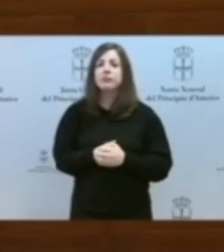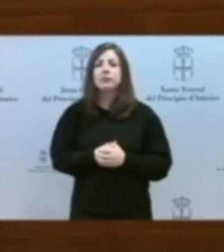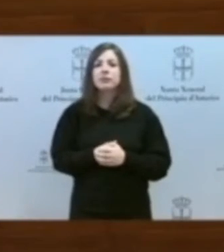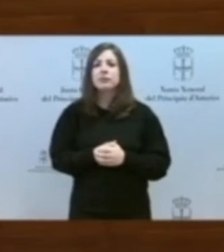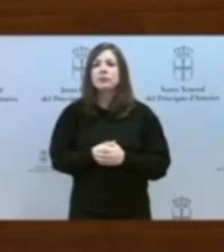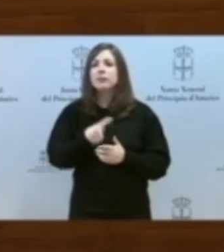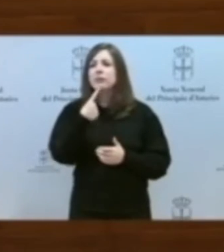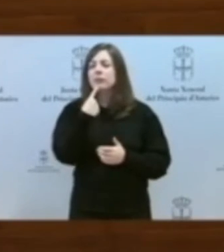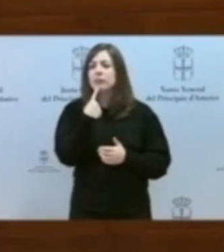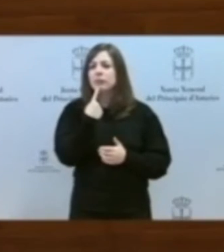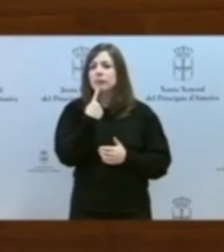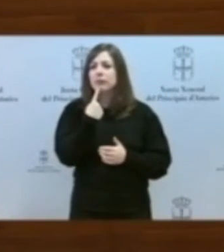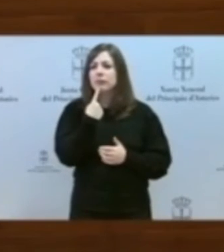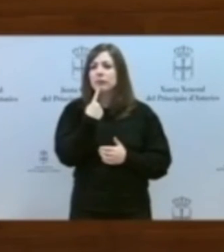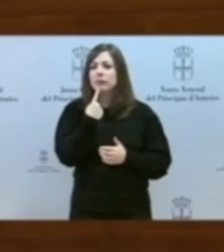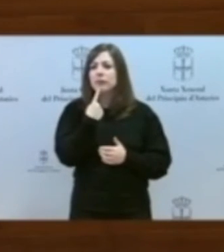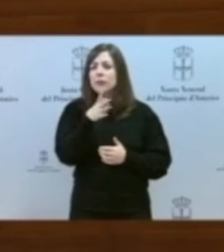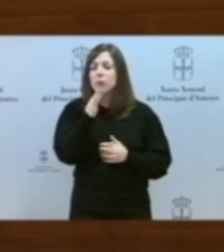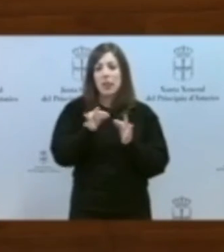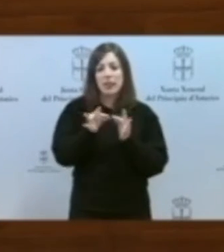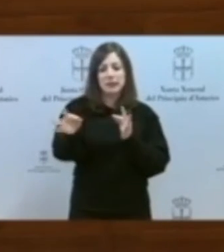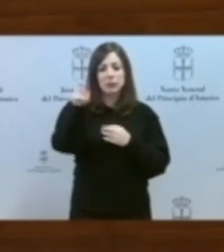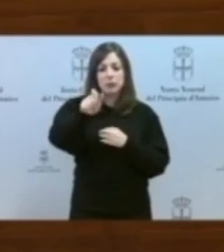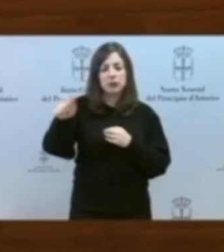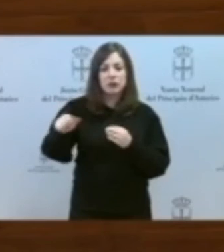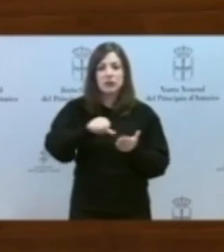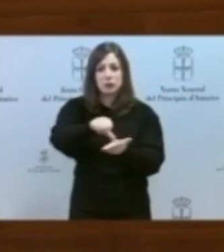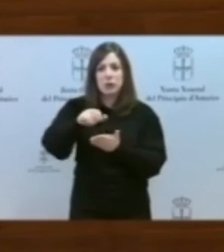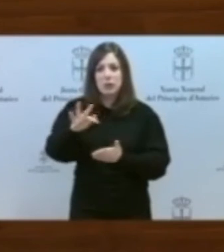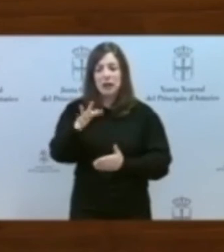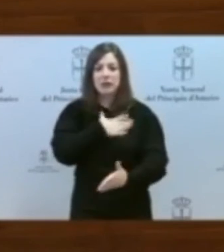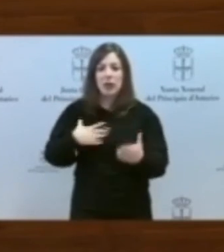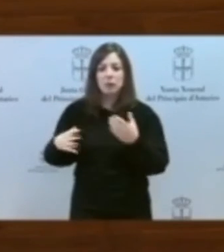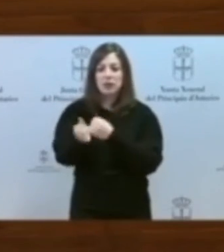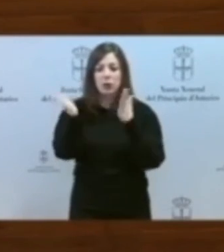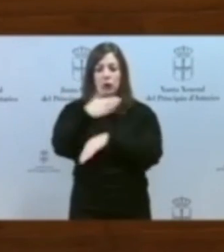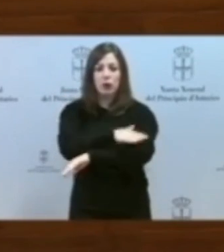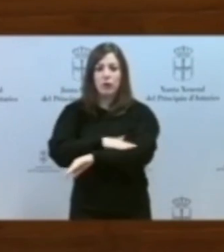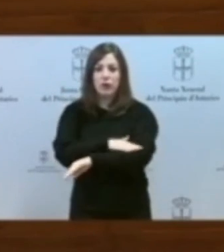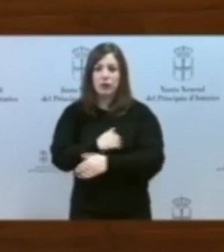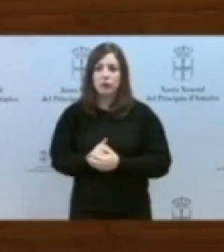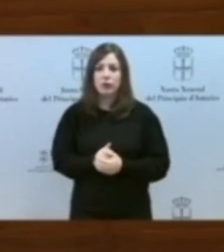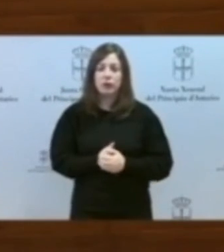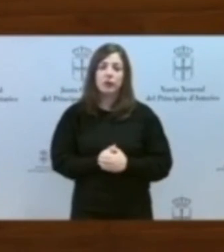con los ciudadanos y la falta de empatía de un gobierno. Su altísima barbonidad